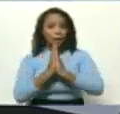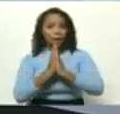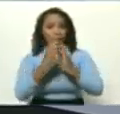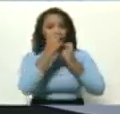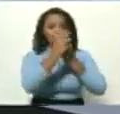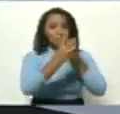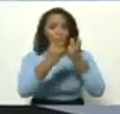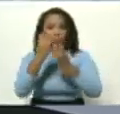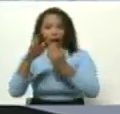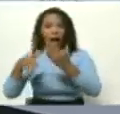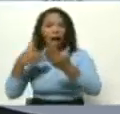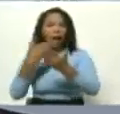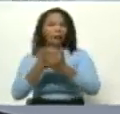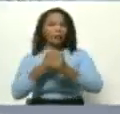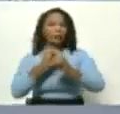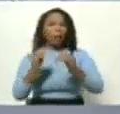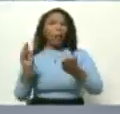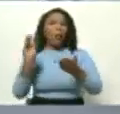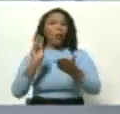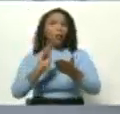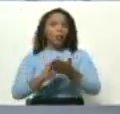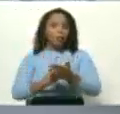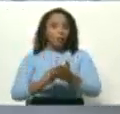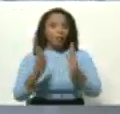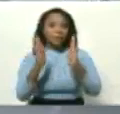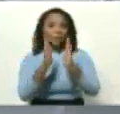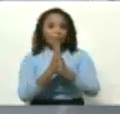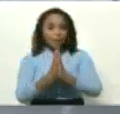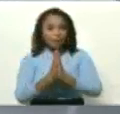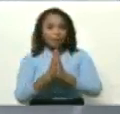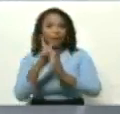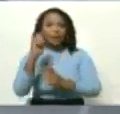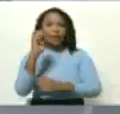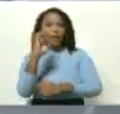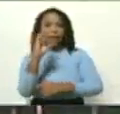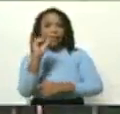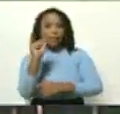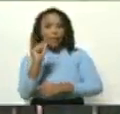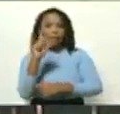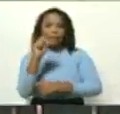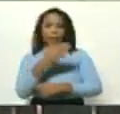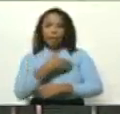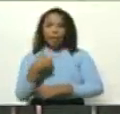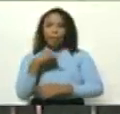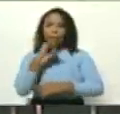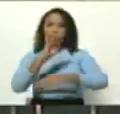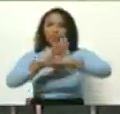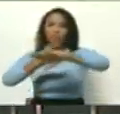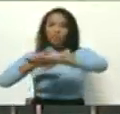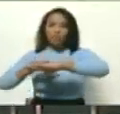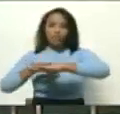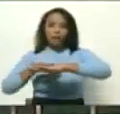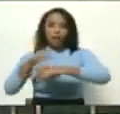recorrido hasta llegar a la iglesia Santa Teresa. También queremos informar que para el día jueves también